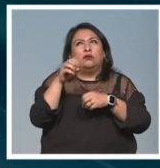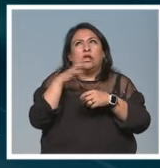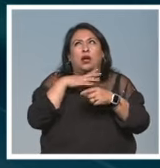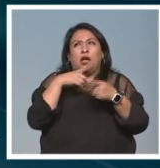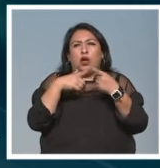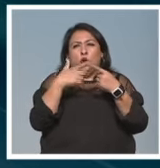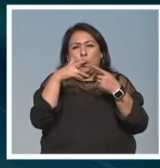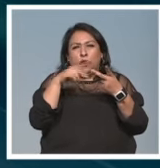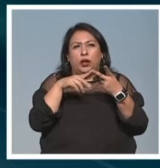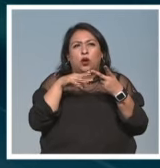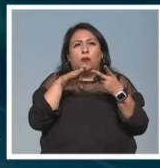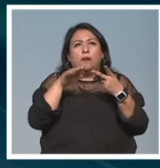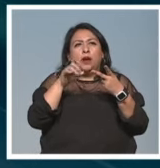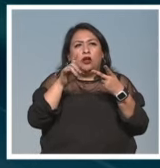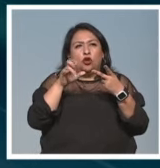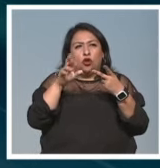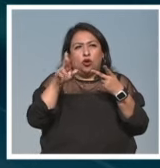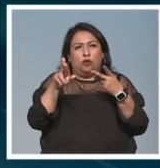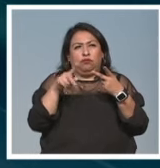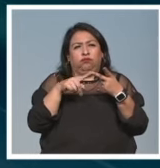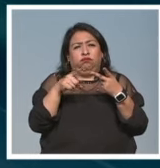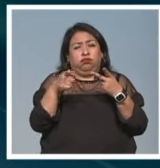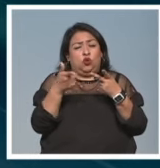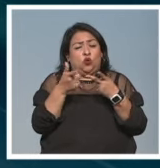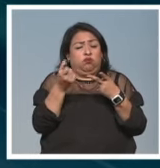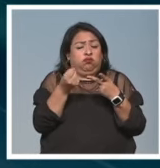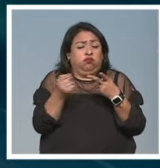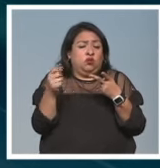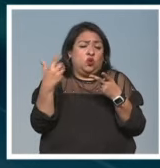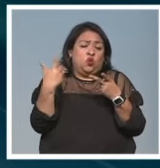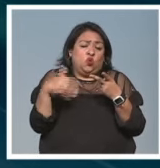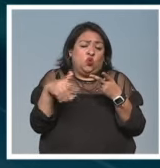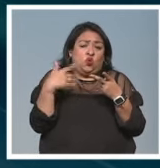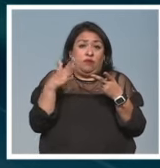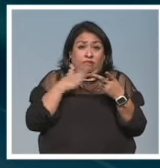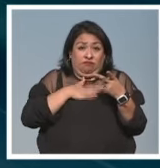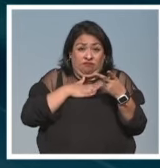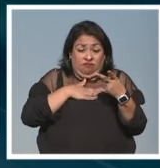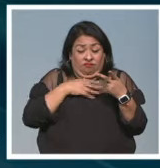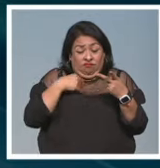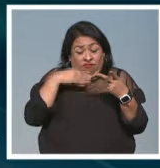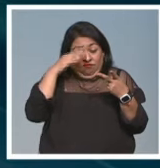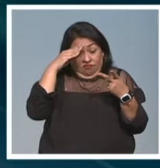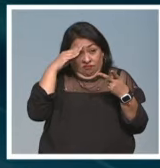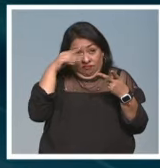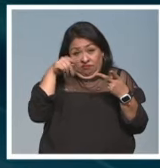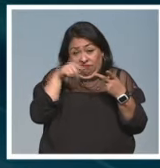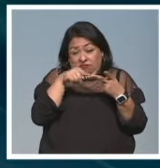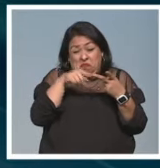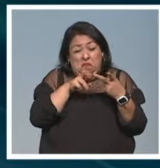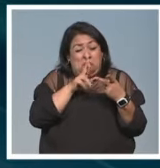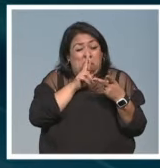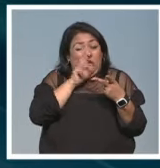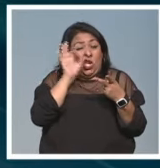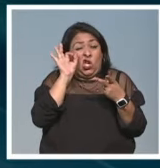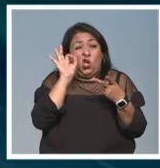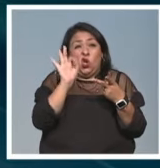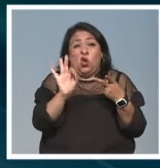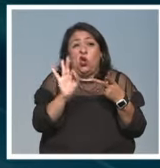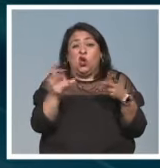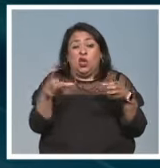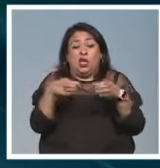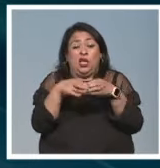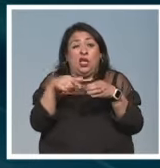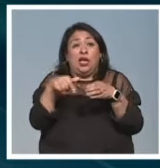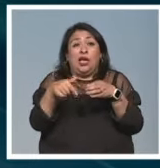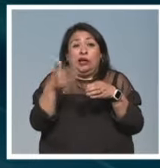está Maldoror, como decía Alex, que es un bandonón, ¿no? O sea, para mí es la mejor banda de la escena